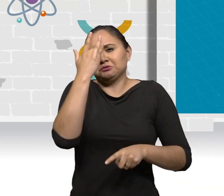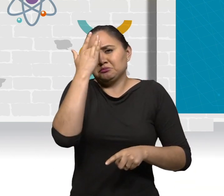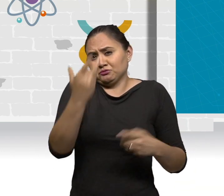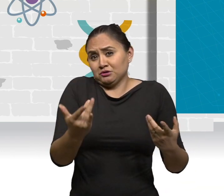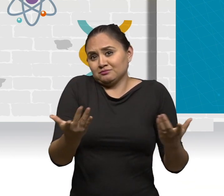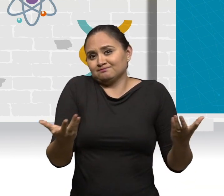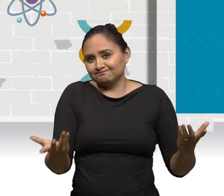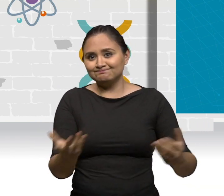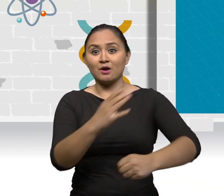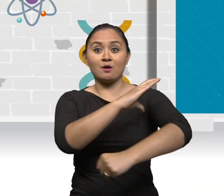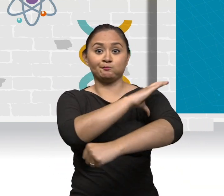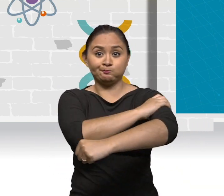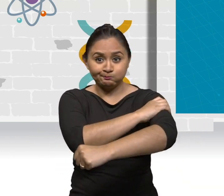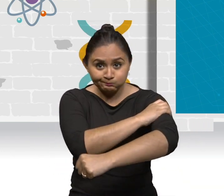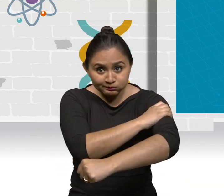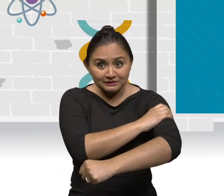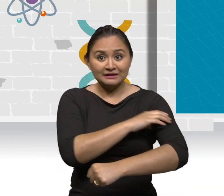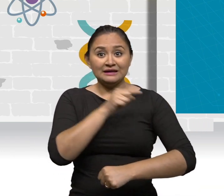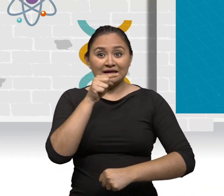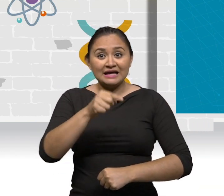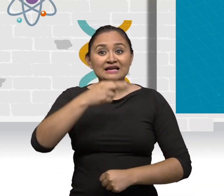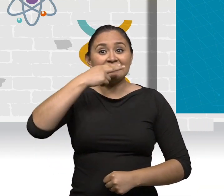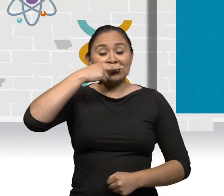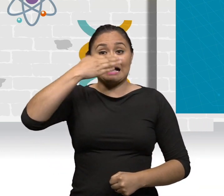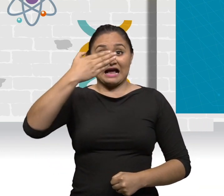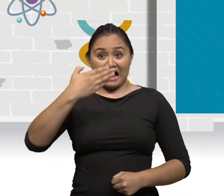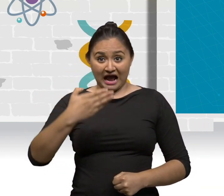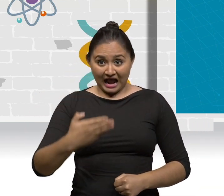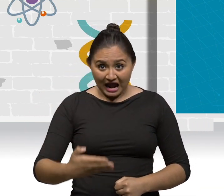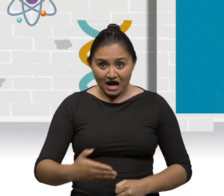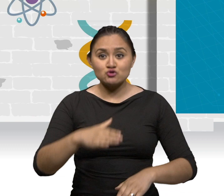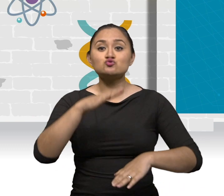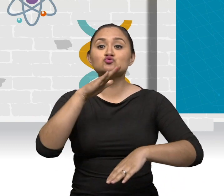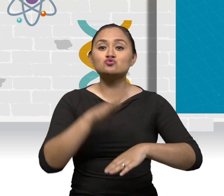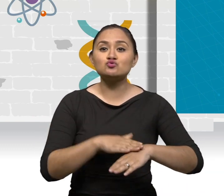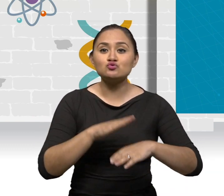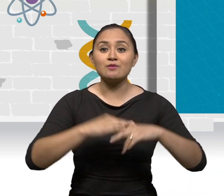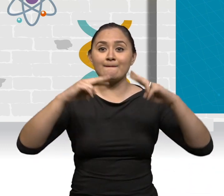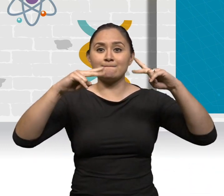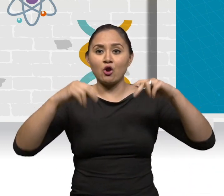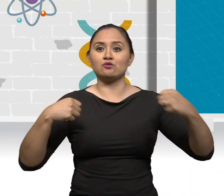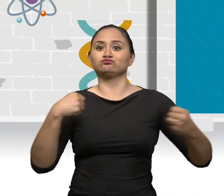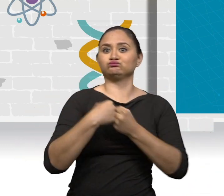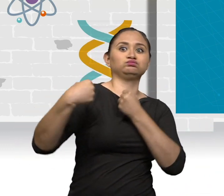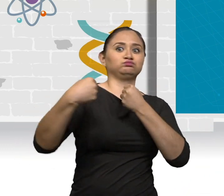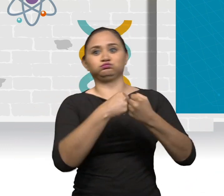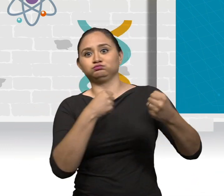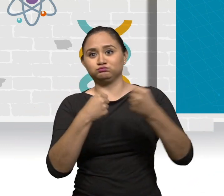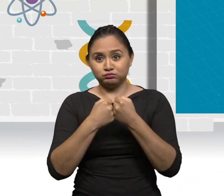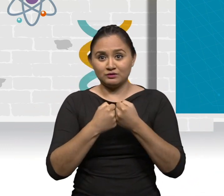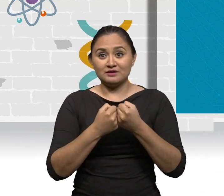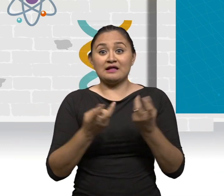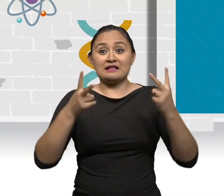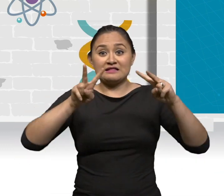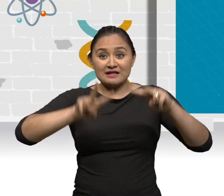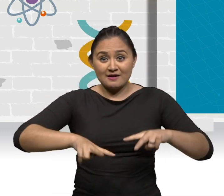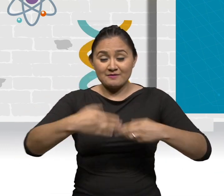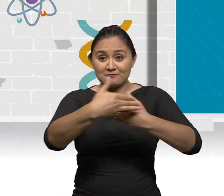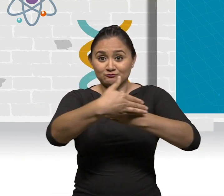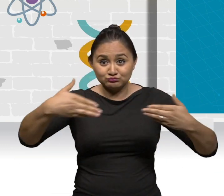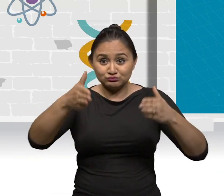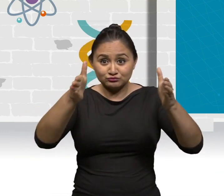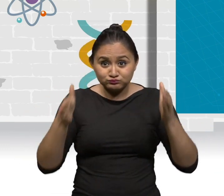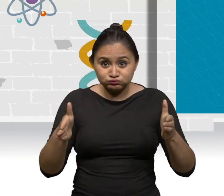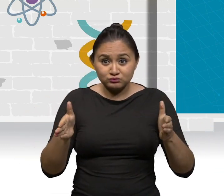ocurre esto? La presión ejercida por un gas se debe al choque entre las moléculas del gas y las paredes del